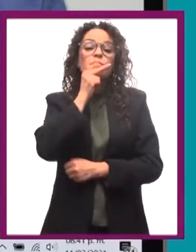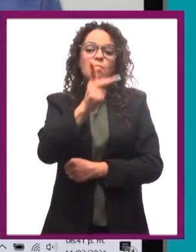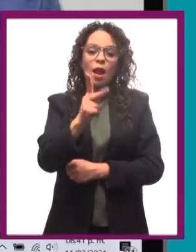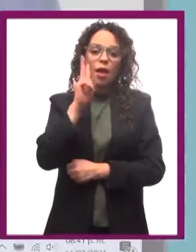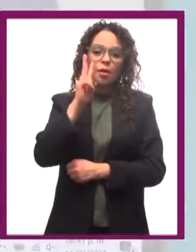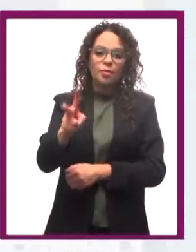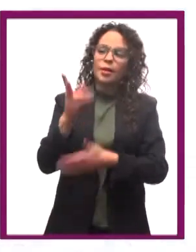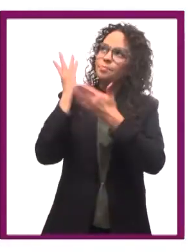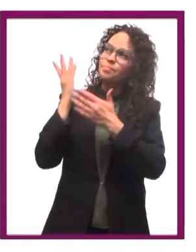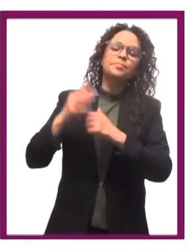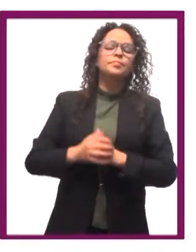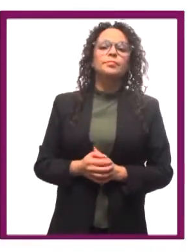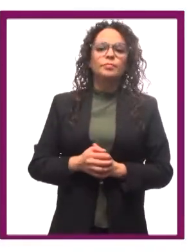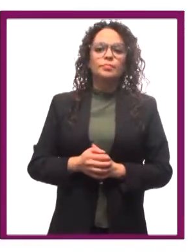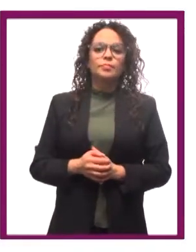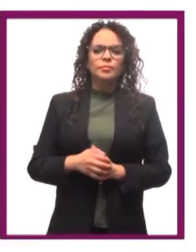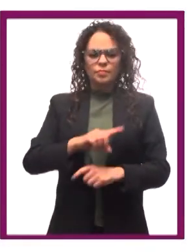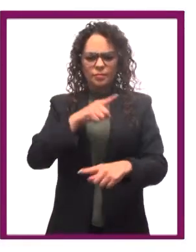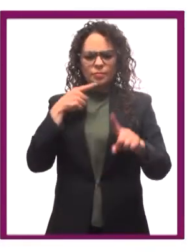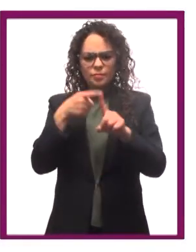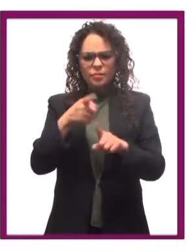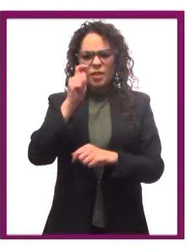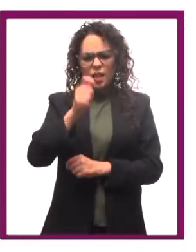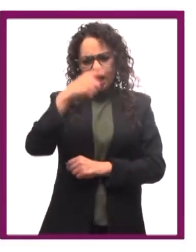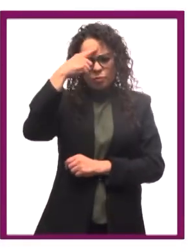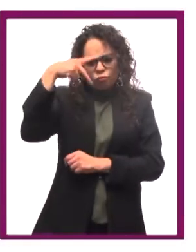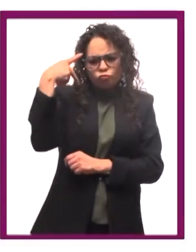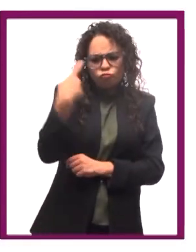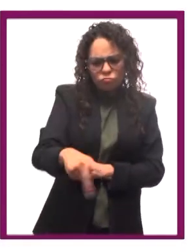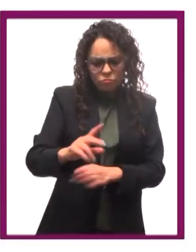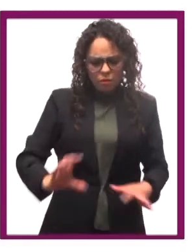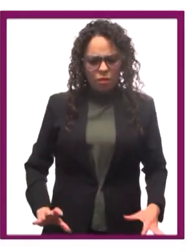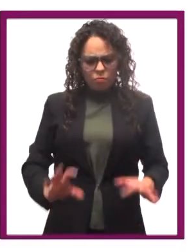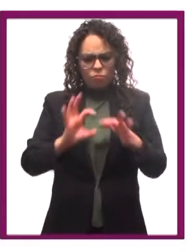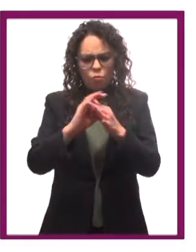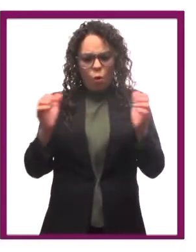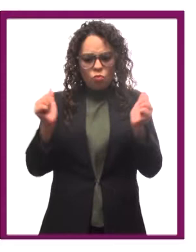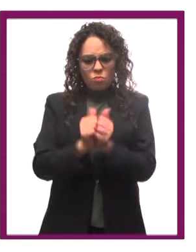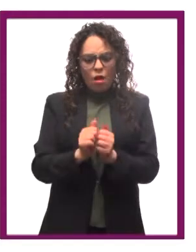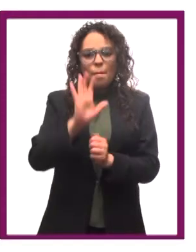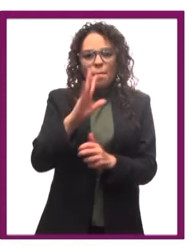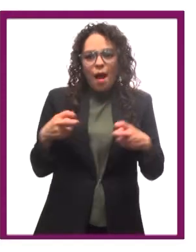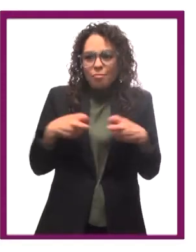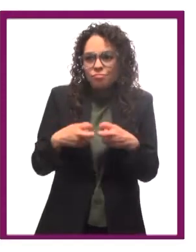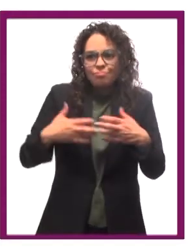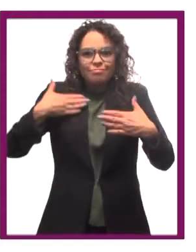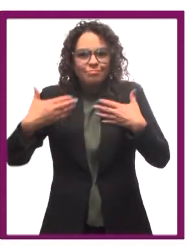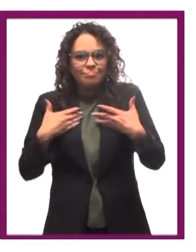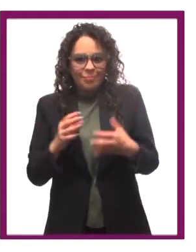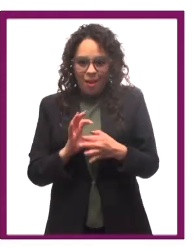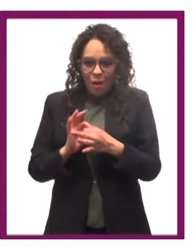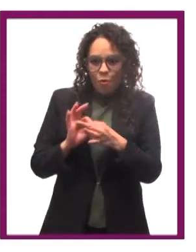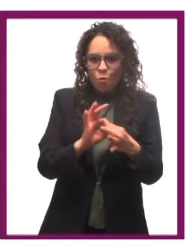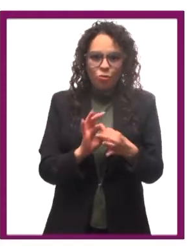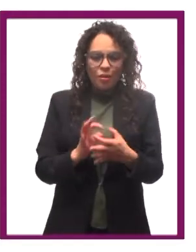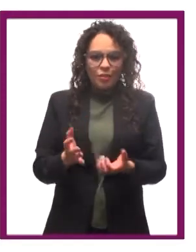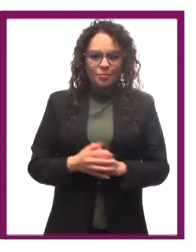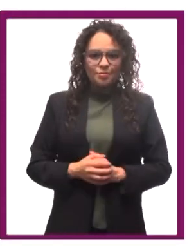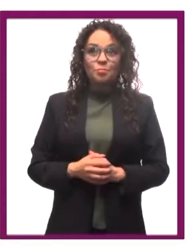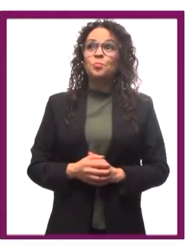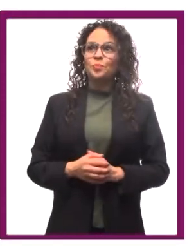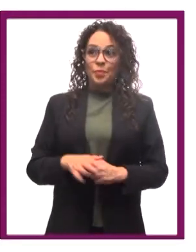en las palabras siguientes. Acción que tiene su fin en sí misma y va acompañada de un sentimiento de tensión y